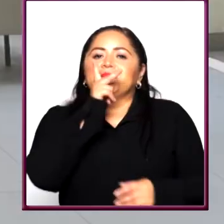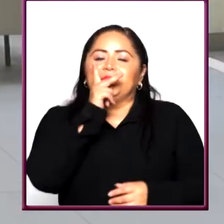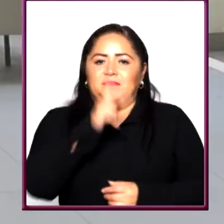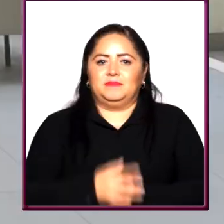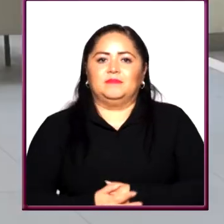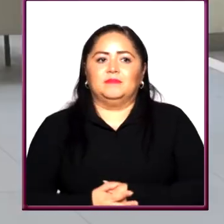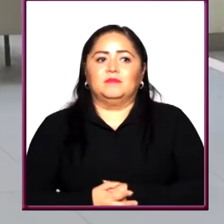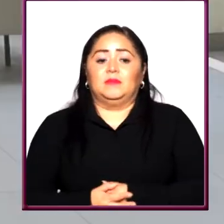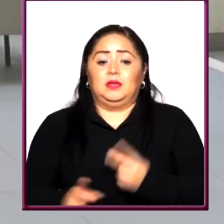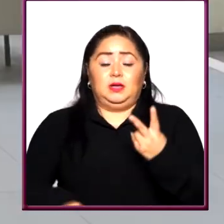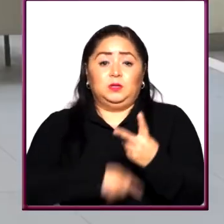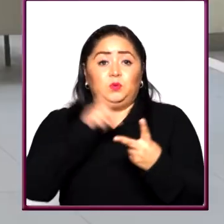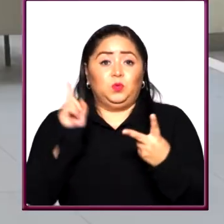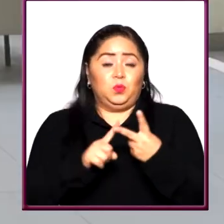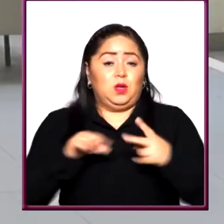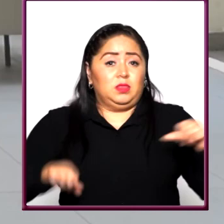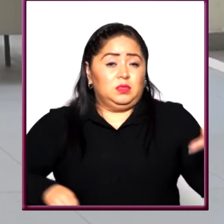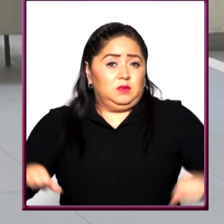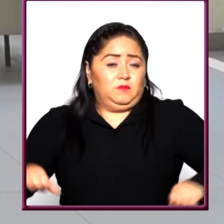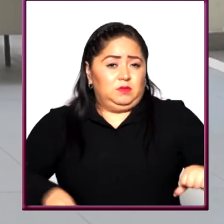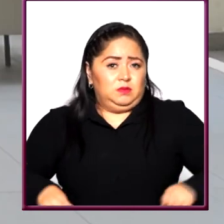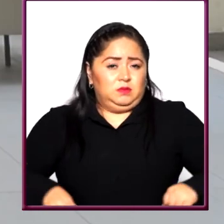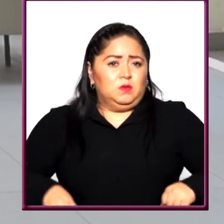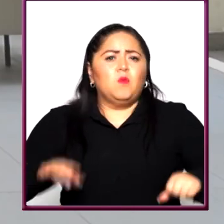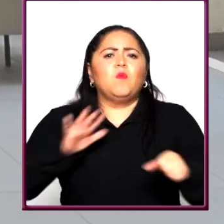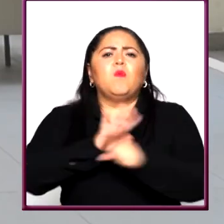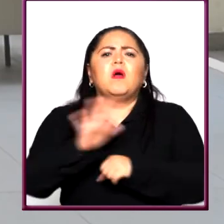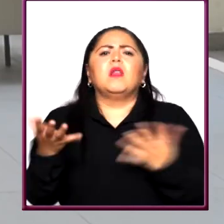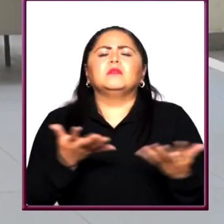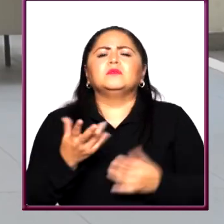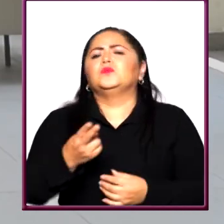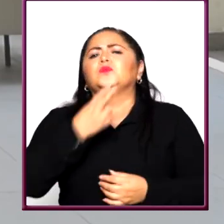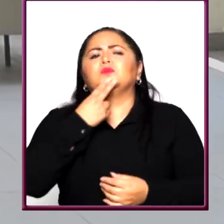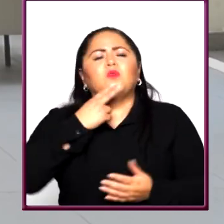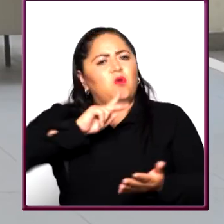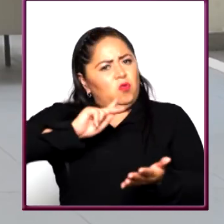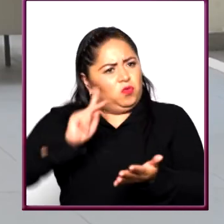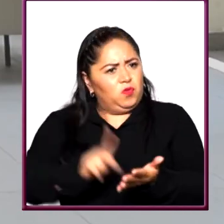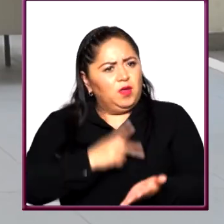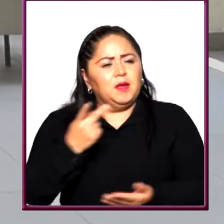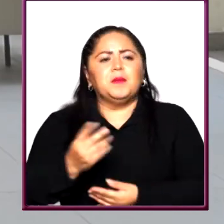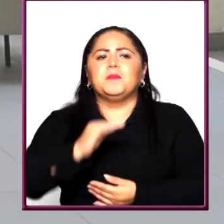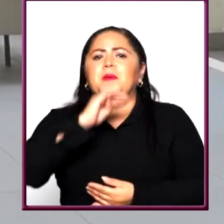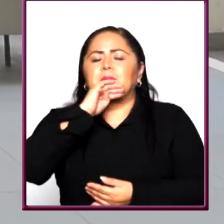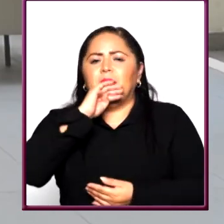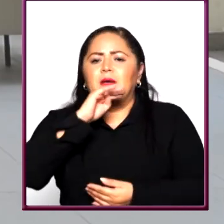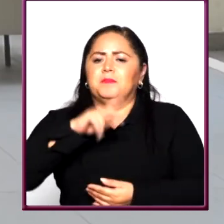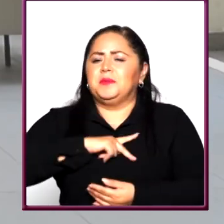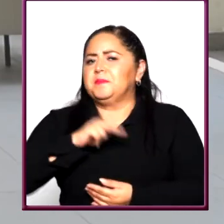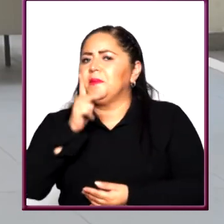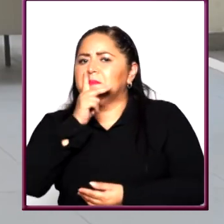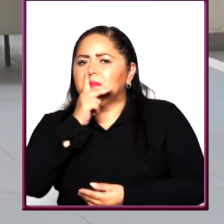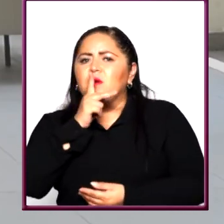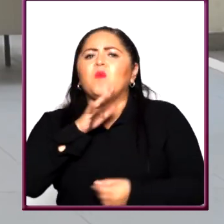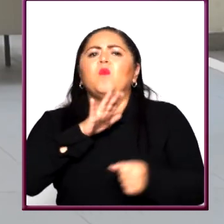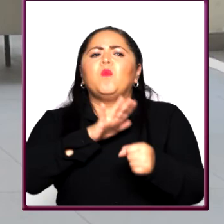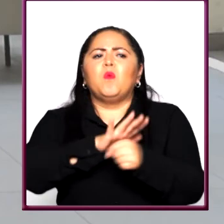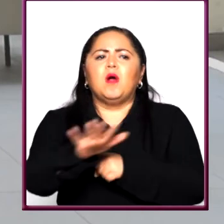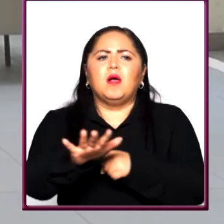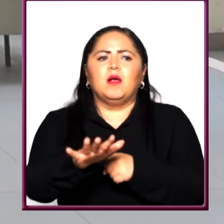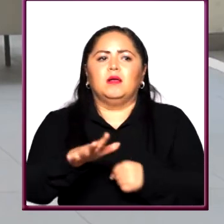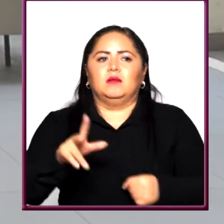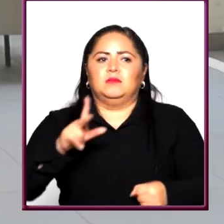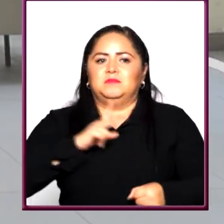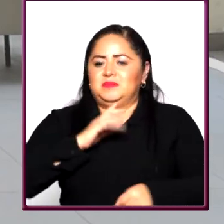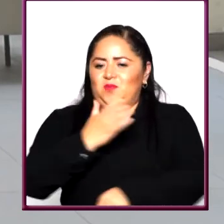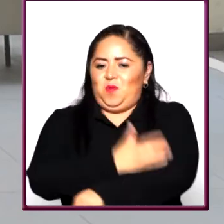papá. La segunda actividad que vamos a hacer, utilizando otra vez mamá, mi papá, lo voy a hacer